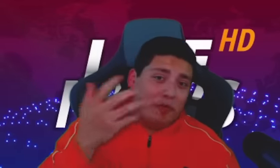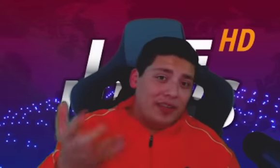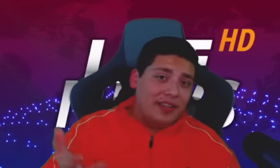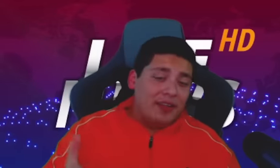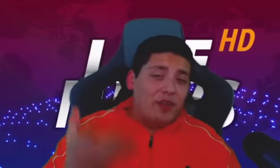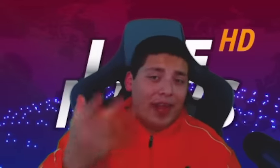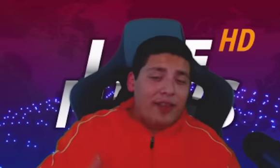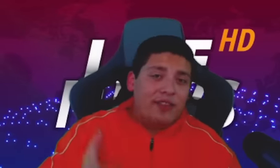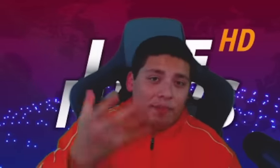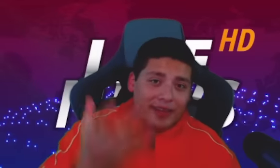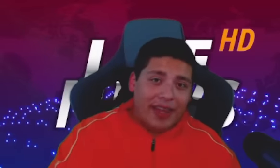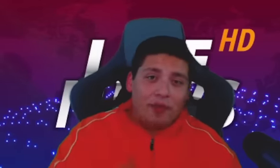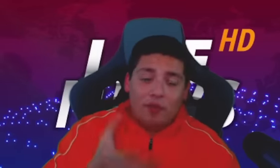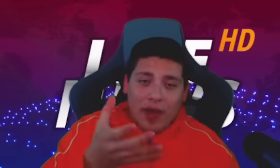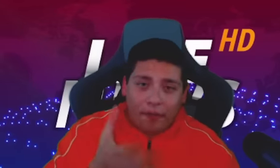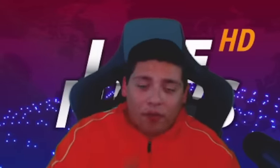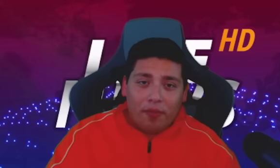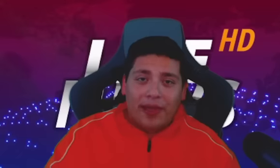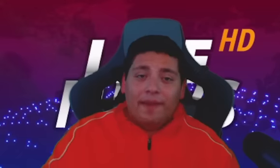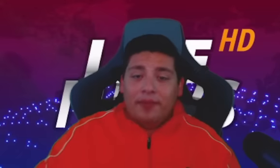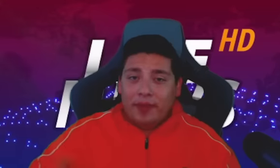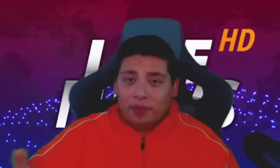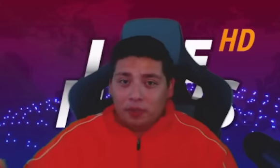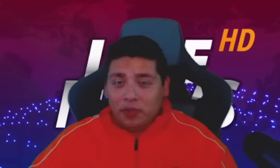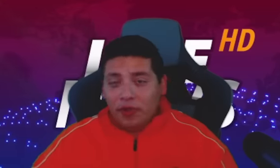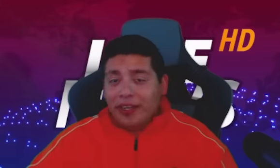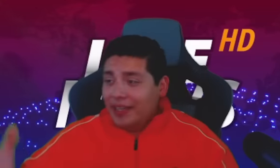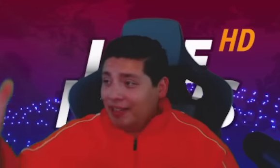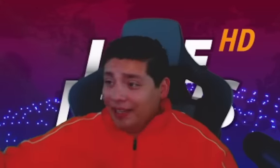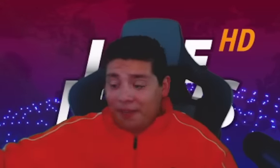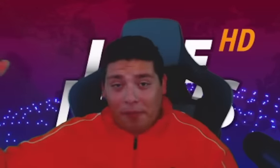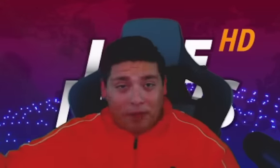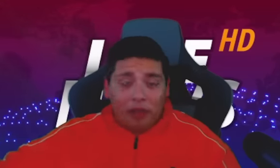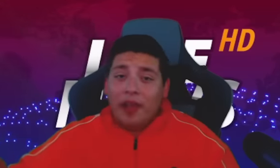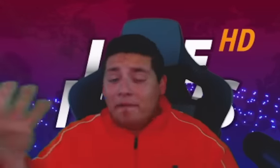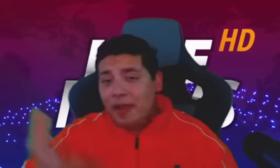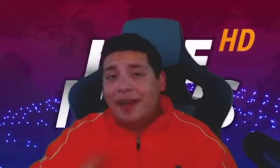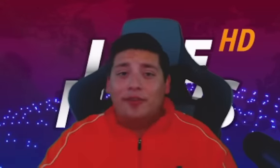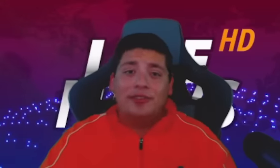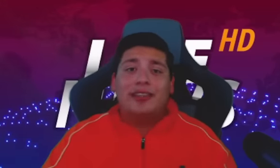país, porque como les digo, ellos implantaron una forma de corrupción